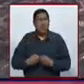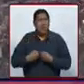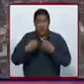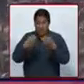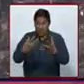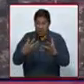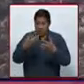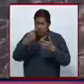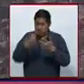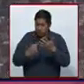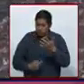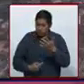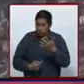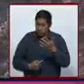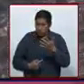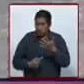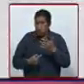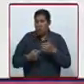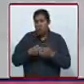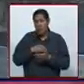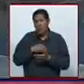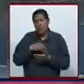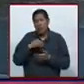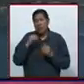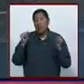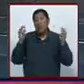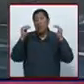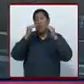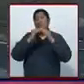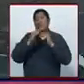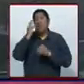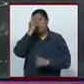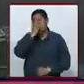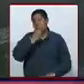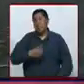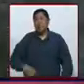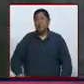la característica a la sede de gobierno.